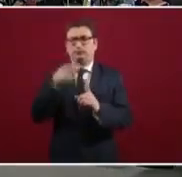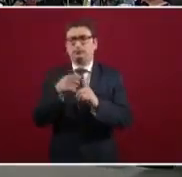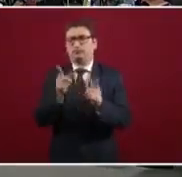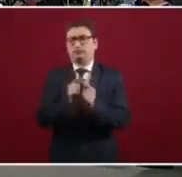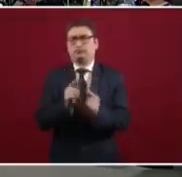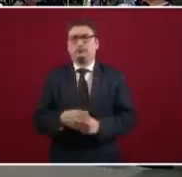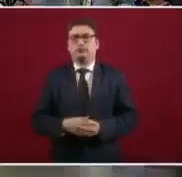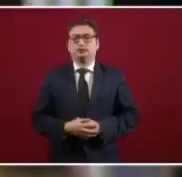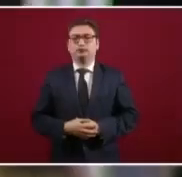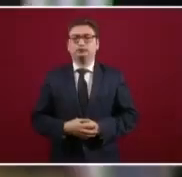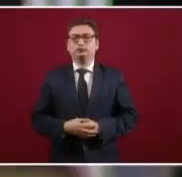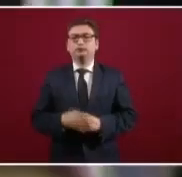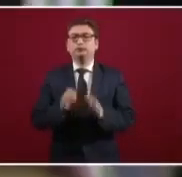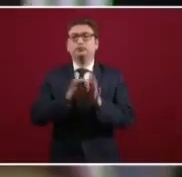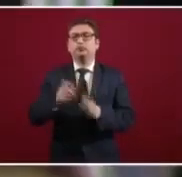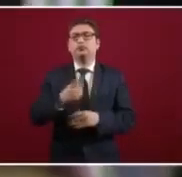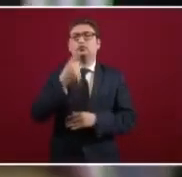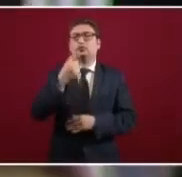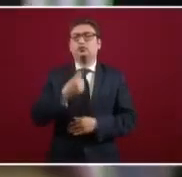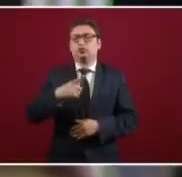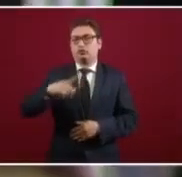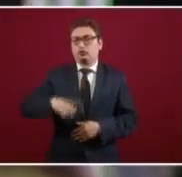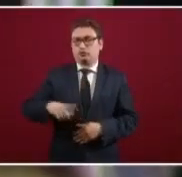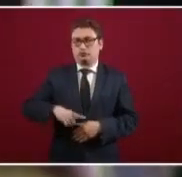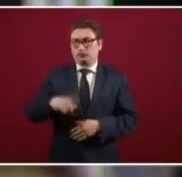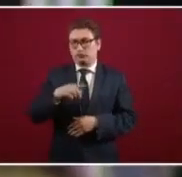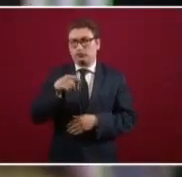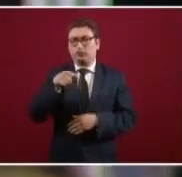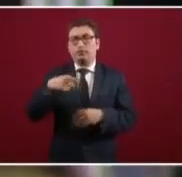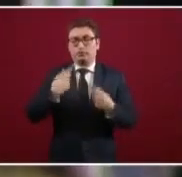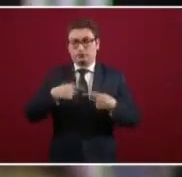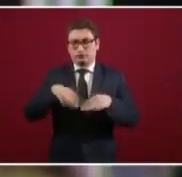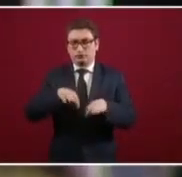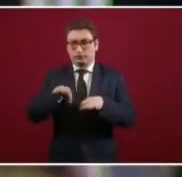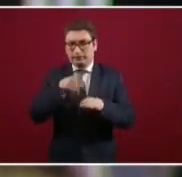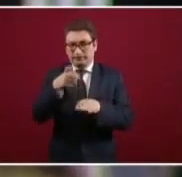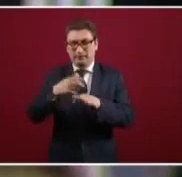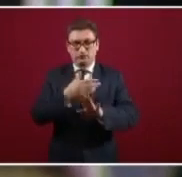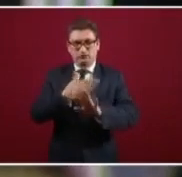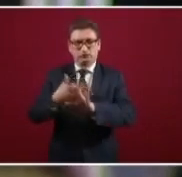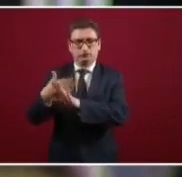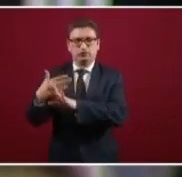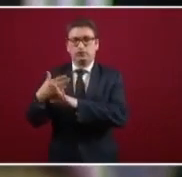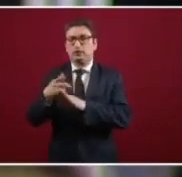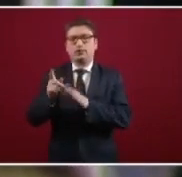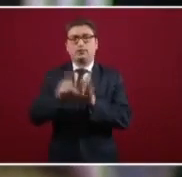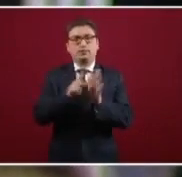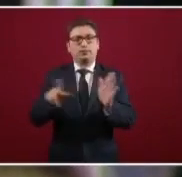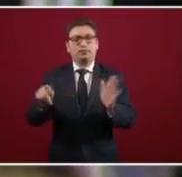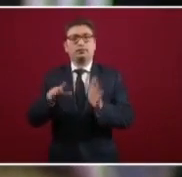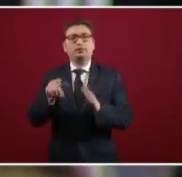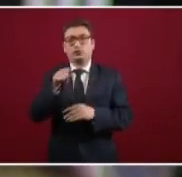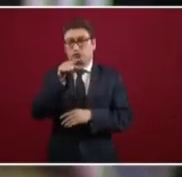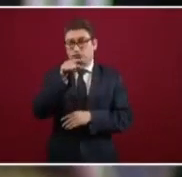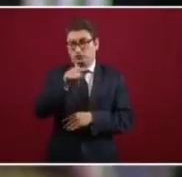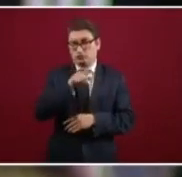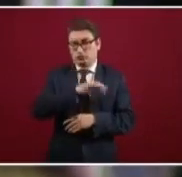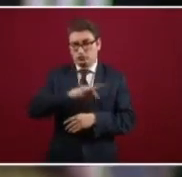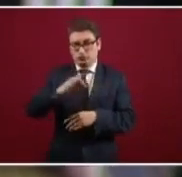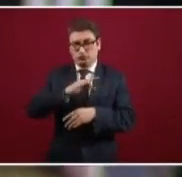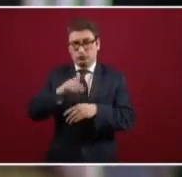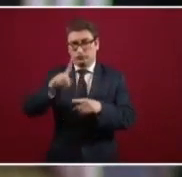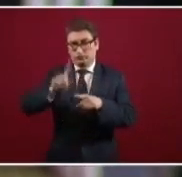sencilla si algún funcionario del gobierno federal está metido en estos ataques a periodistas usted lo va a